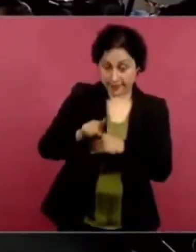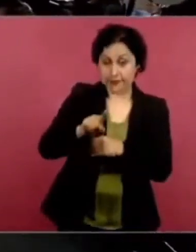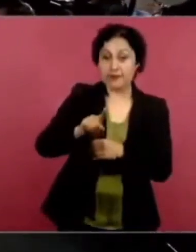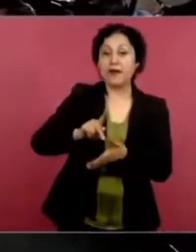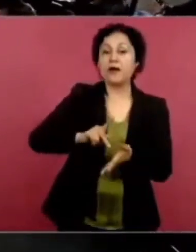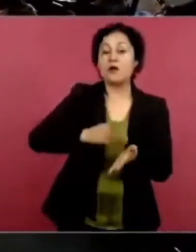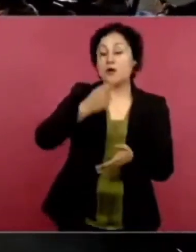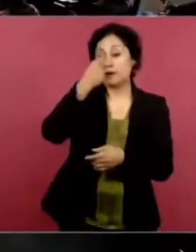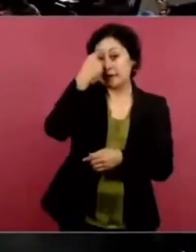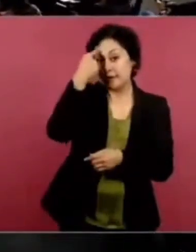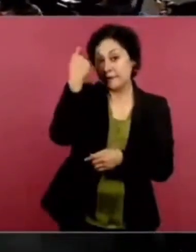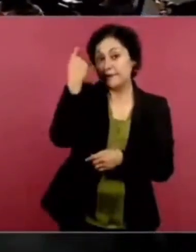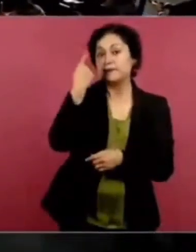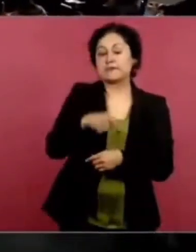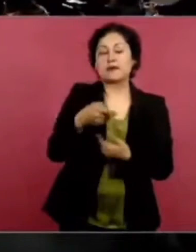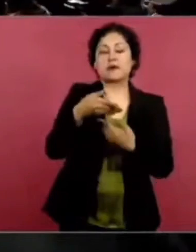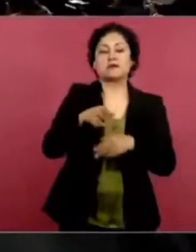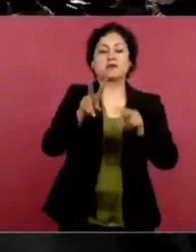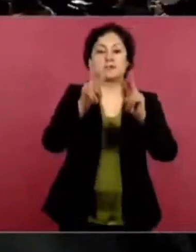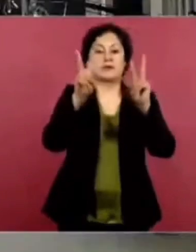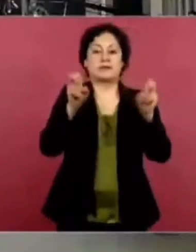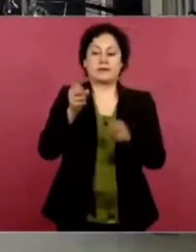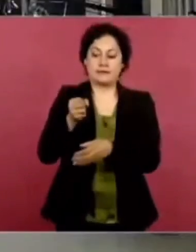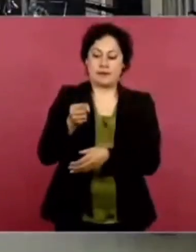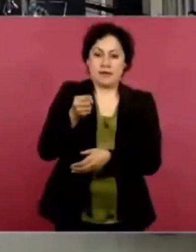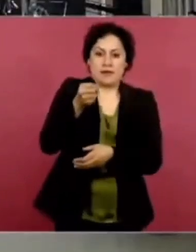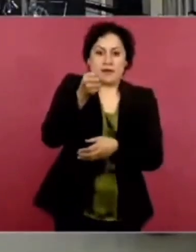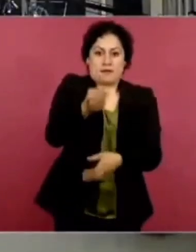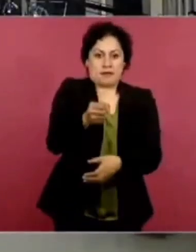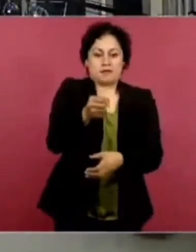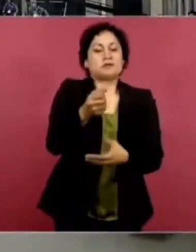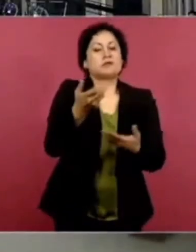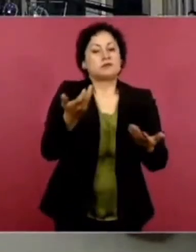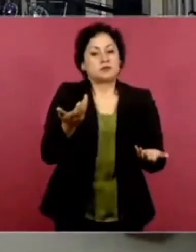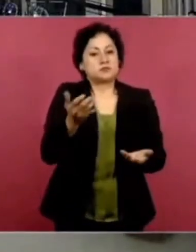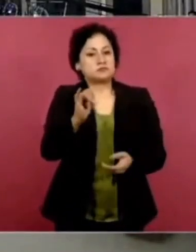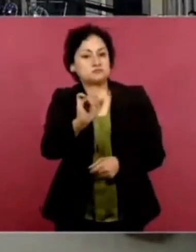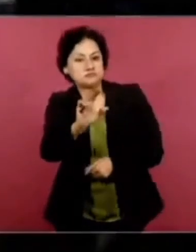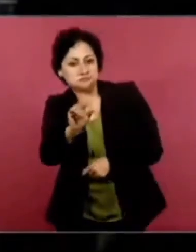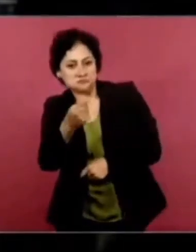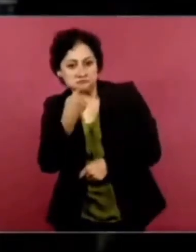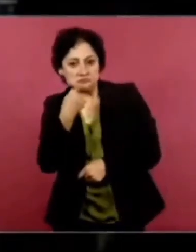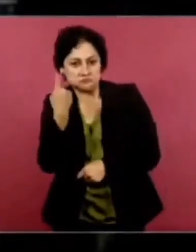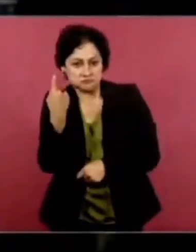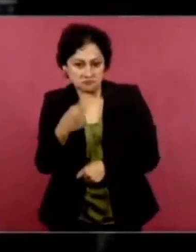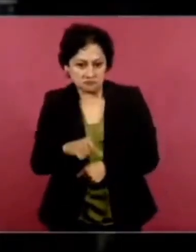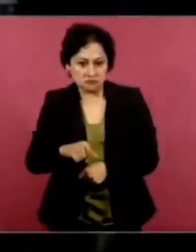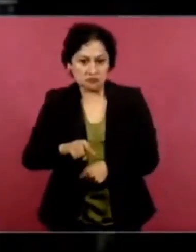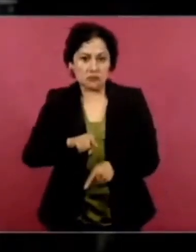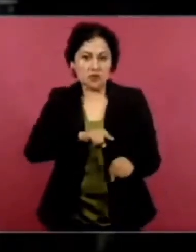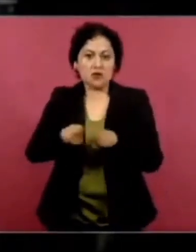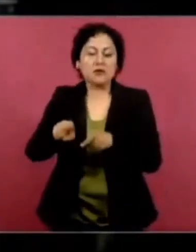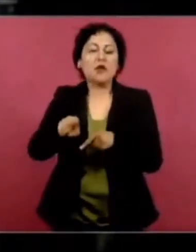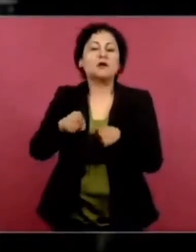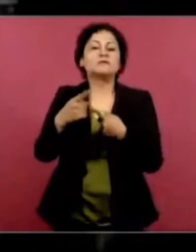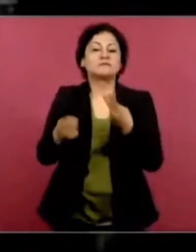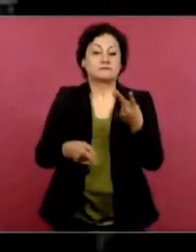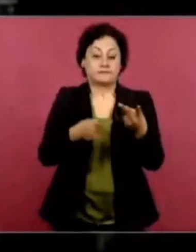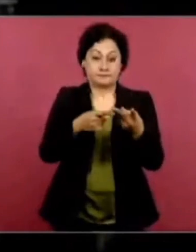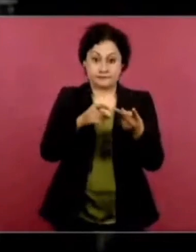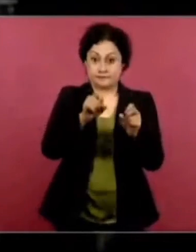la noticia del bastón de mando? ¿Lo va a impugnar? Y en abordando este tema que tiene que ver con Claudia Sheinbaum, me gustaría